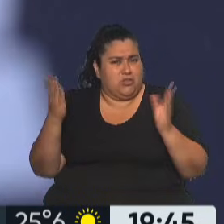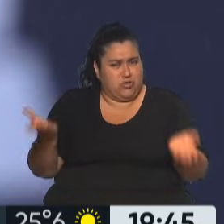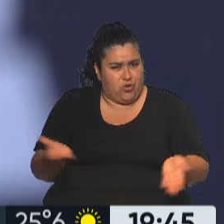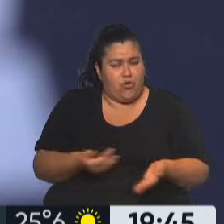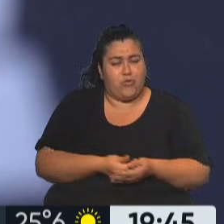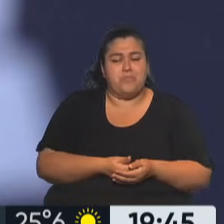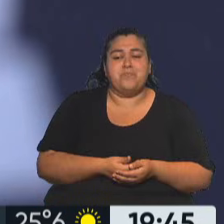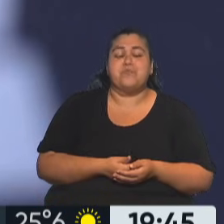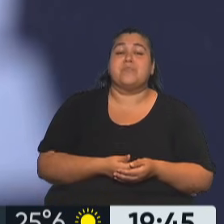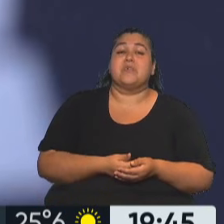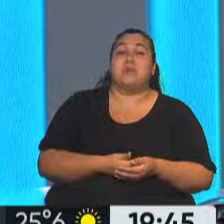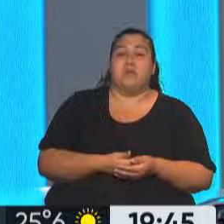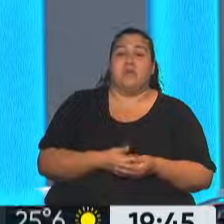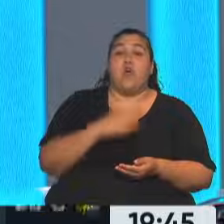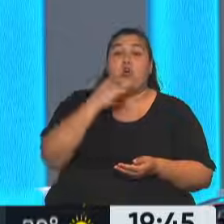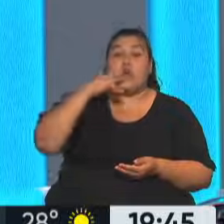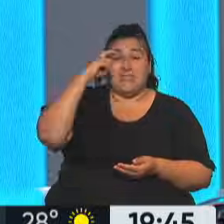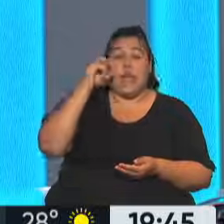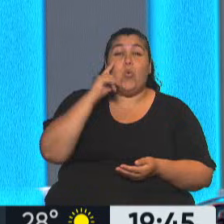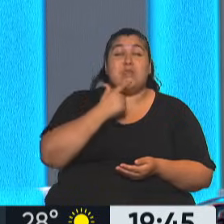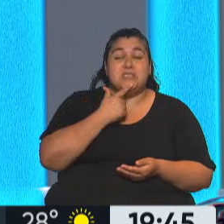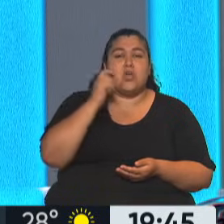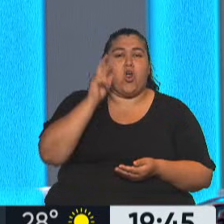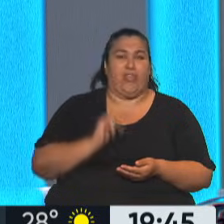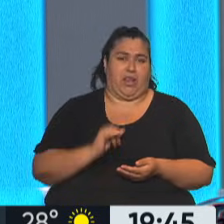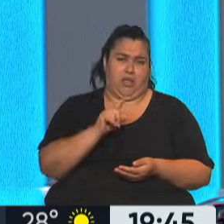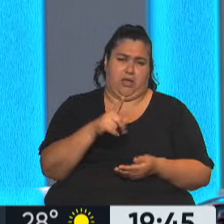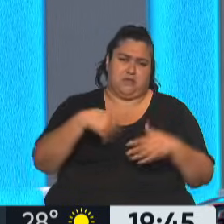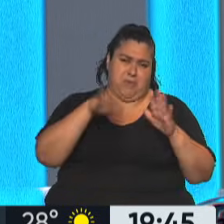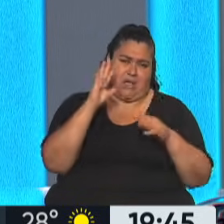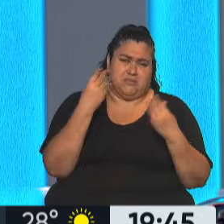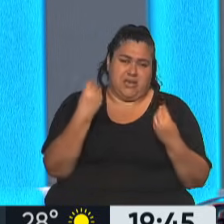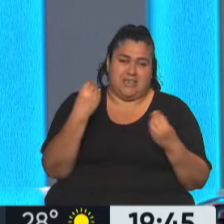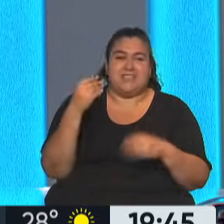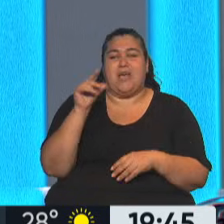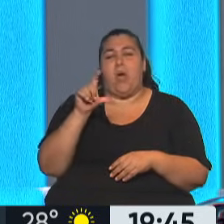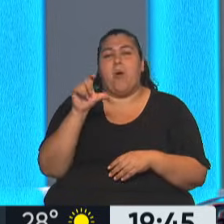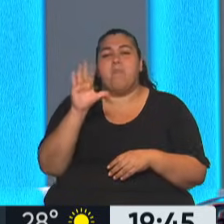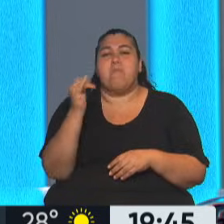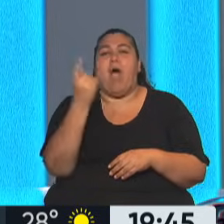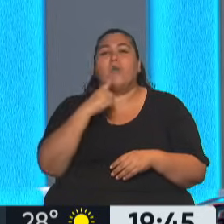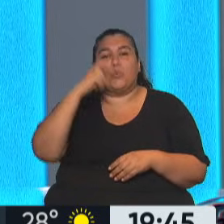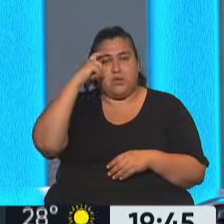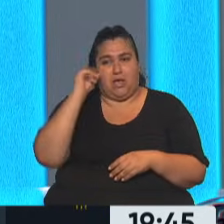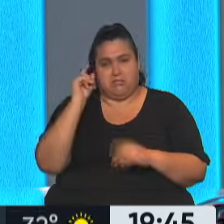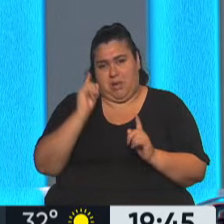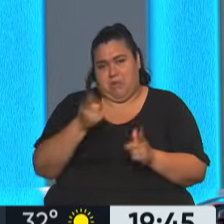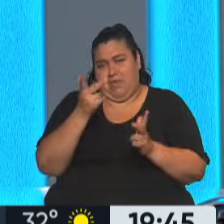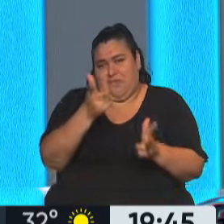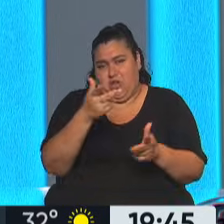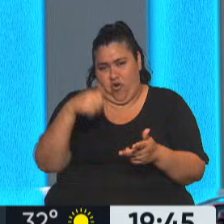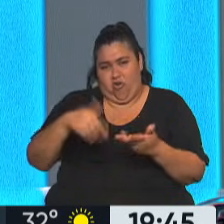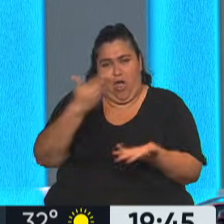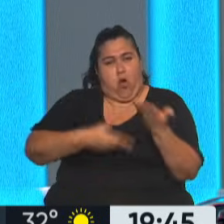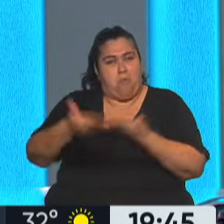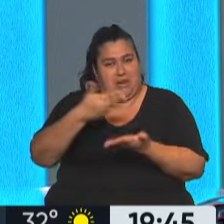Teníamos al Puma, José Luis Rodríguez, hay más artistas, Carlos Baute también no solo hizo manifestaciones que vamos a compartir ahora,